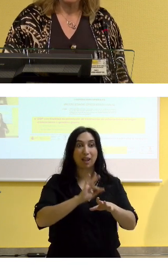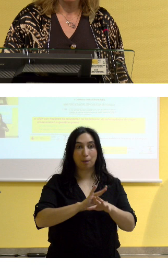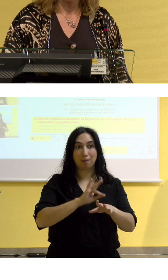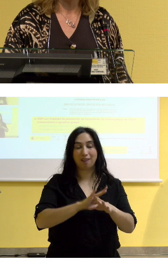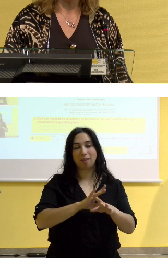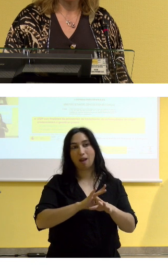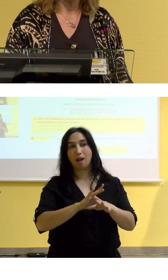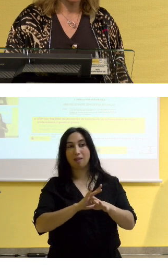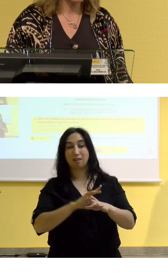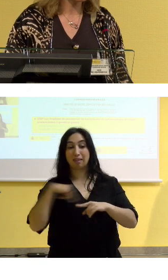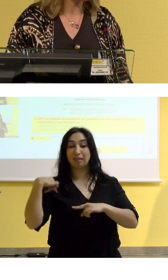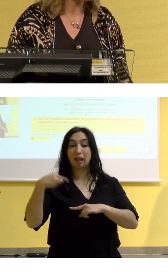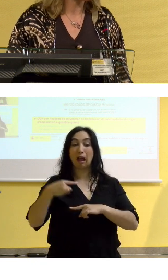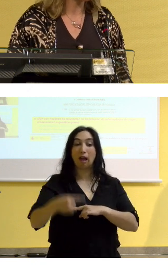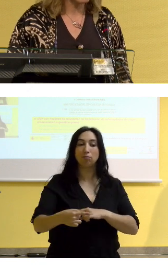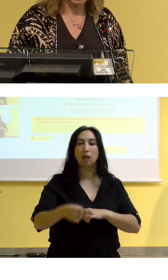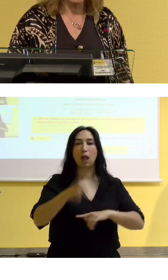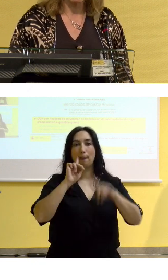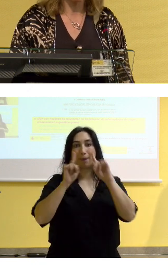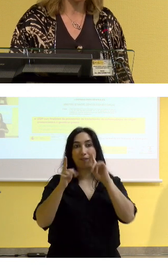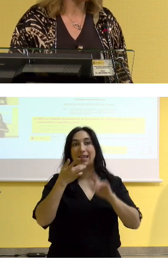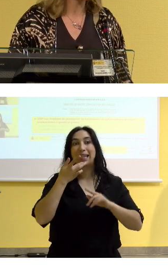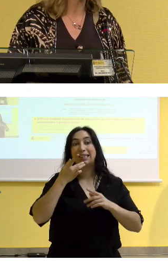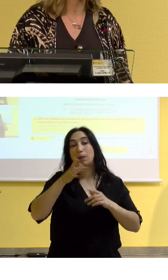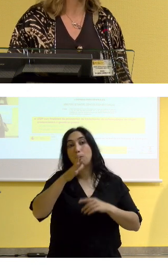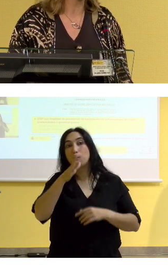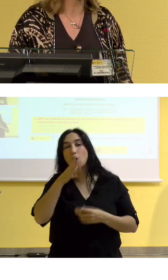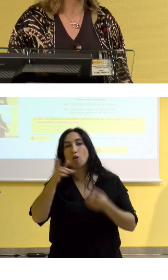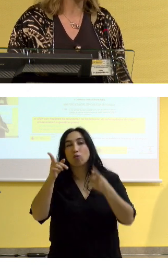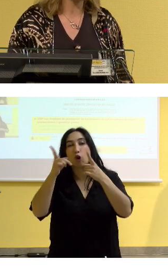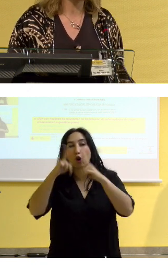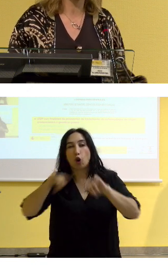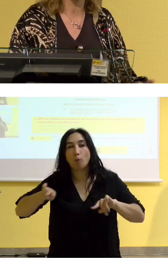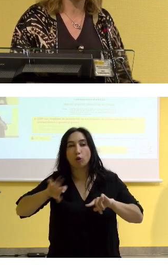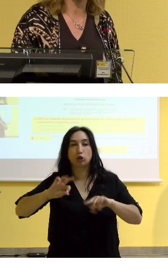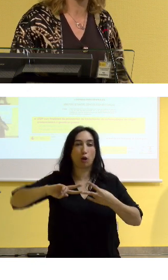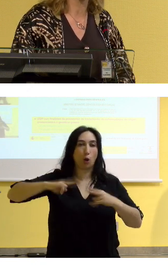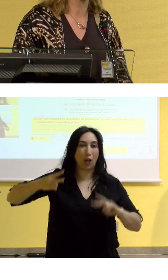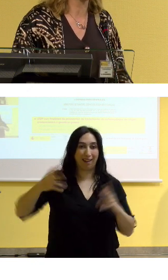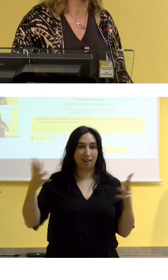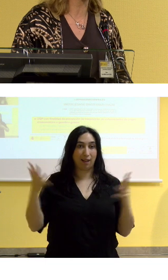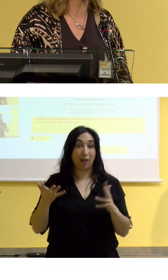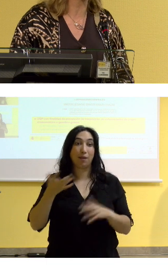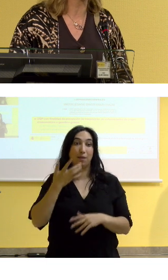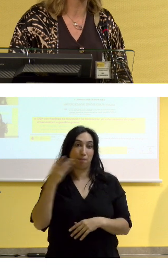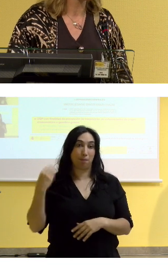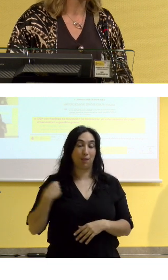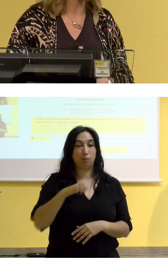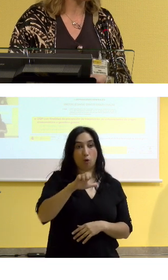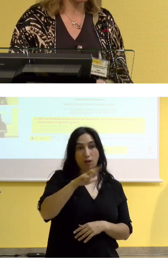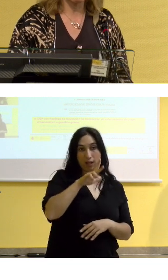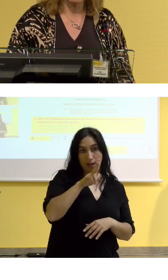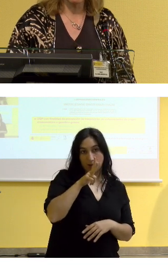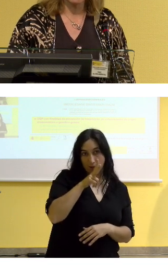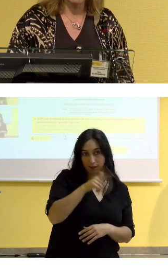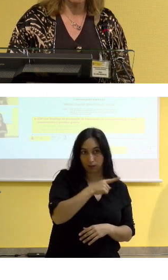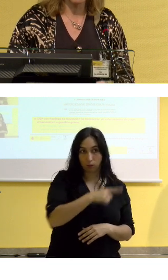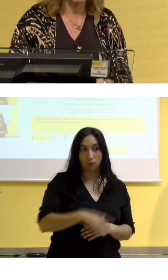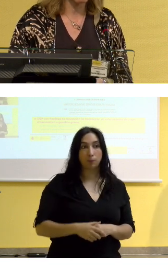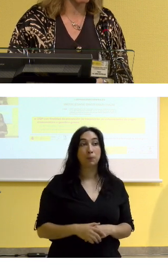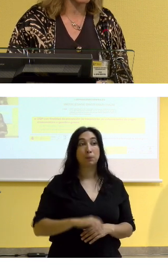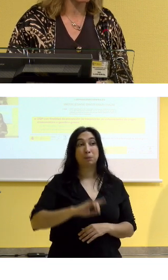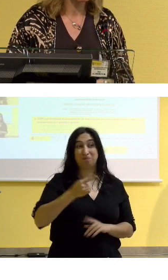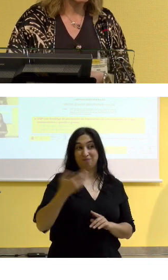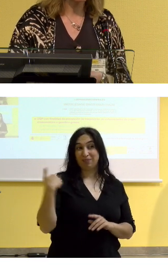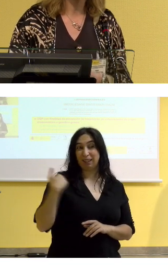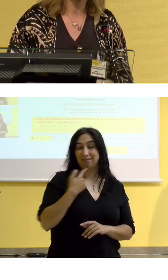enfermedades de transmisión que tengan un origen cromosómico o genético grave, que es el caso de la enfermedad de Huntington, porque hemos empezado diciendo que es